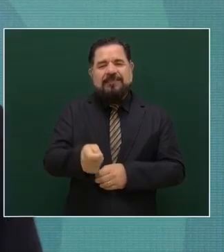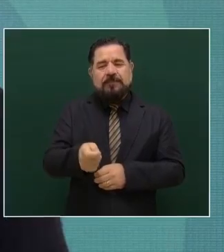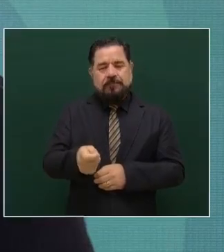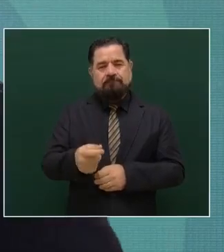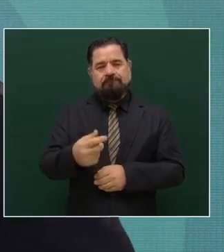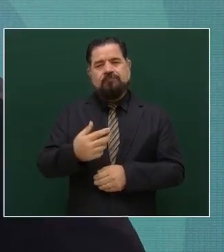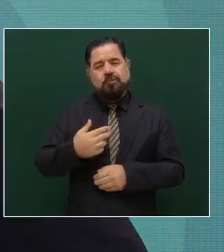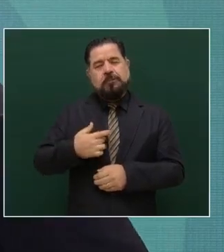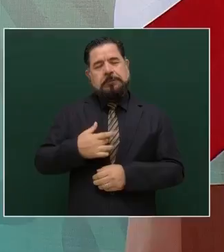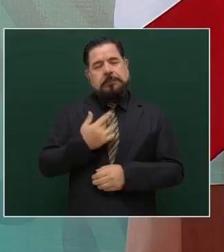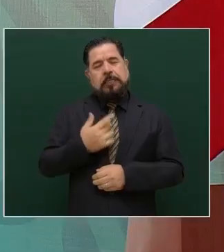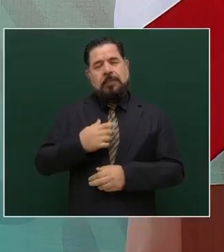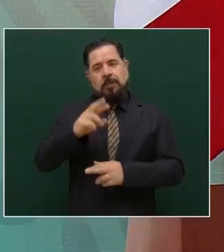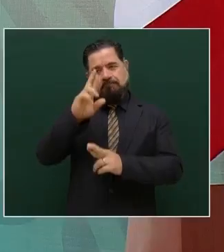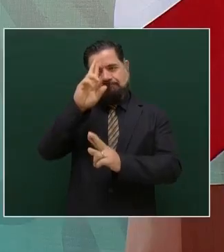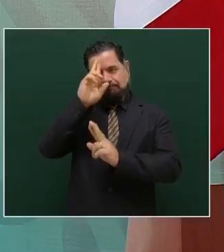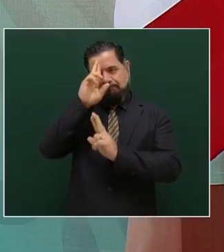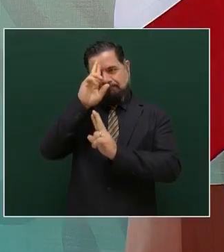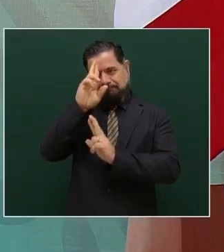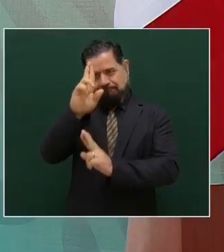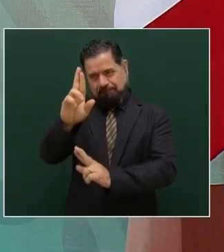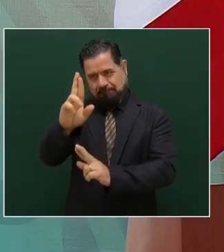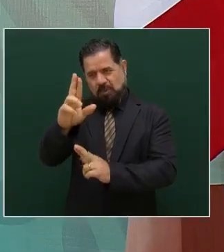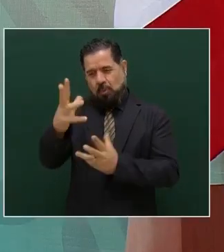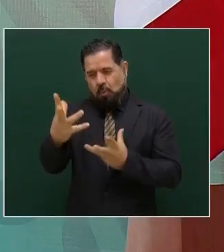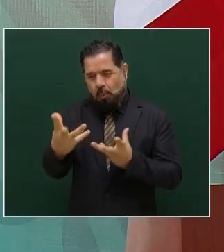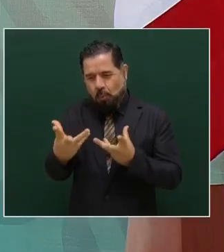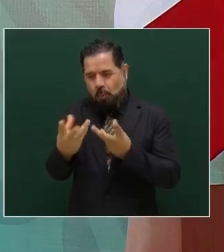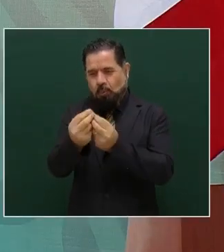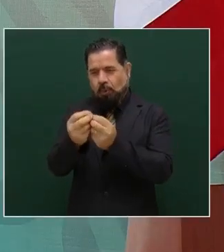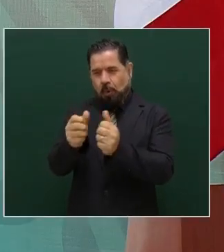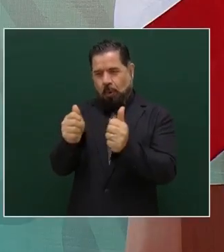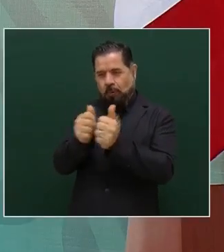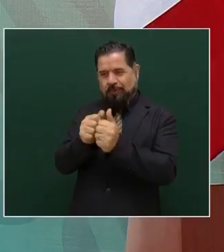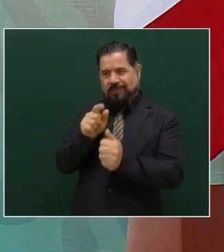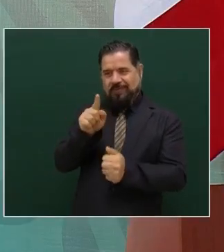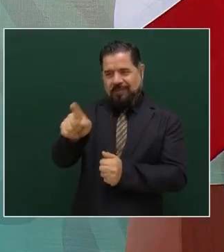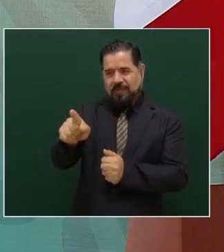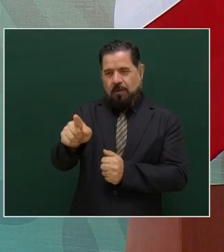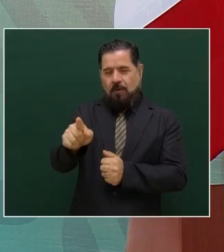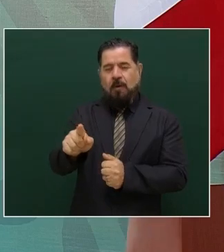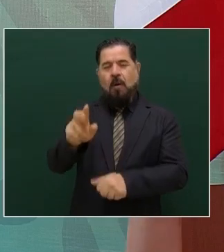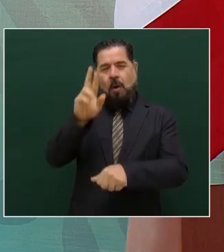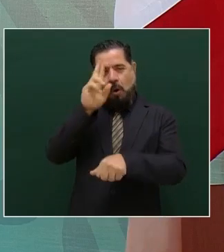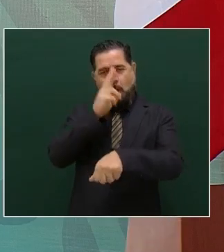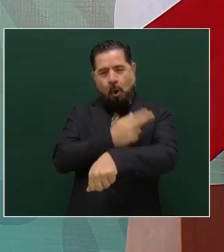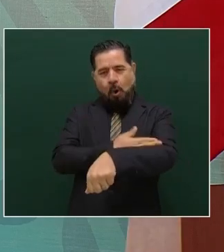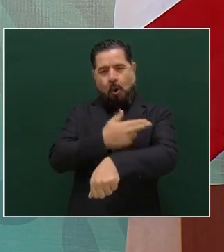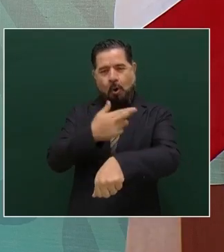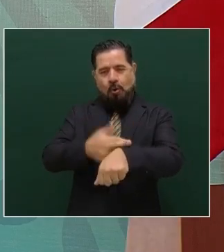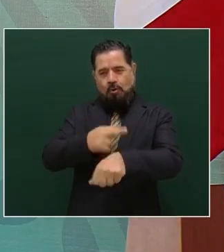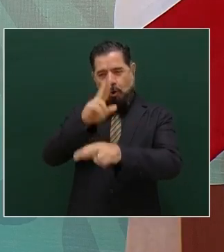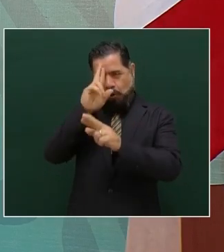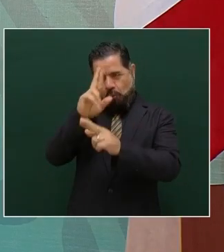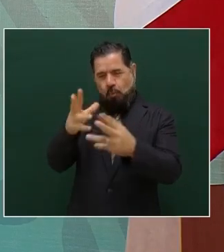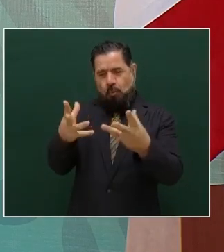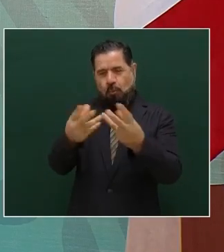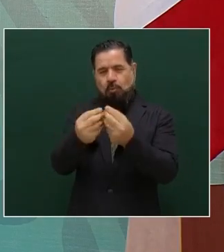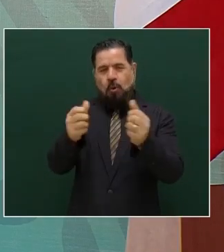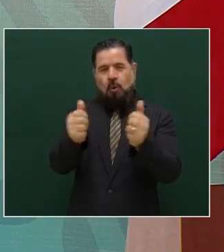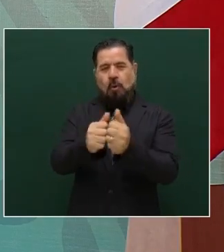un honor estar con Obrador. Felicidades, presidente. Gracias.